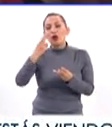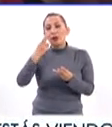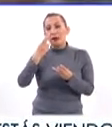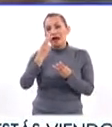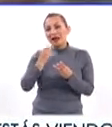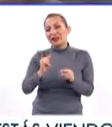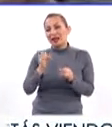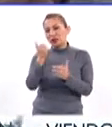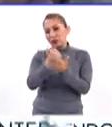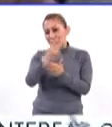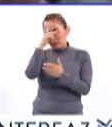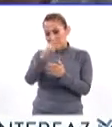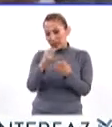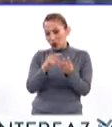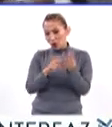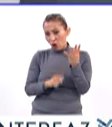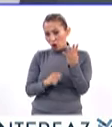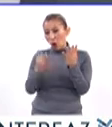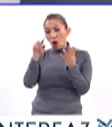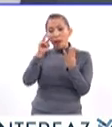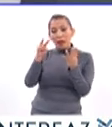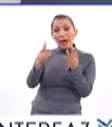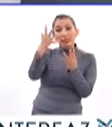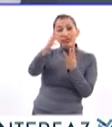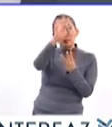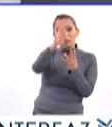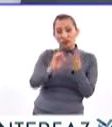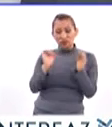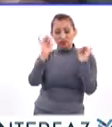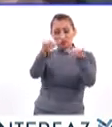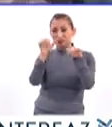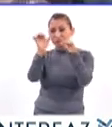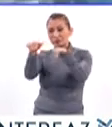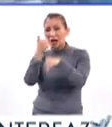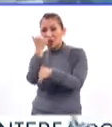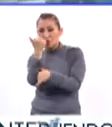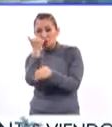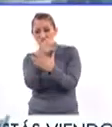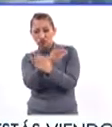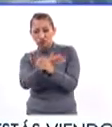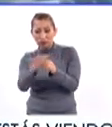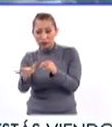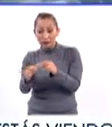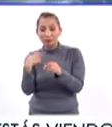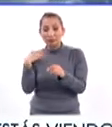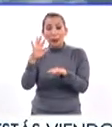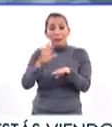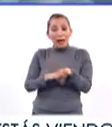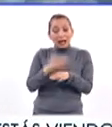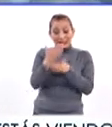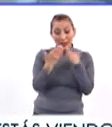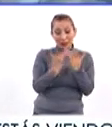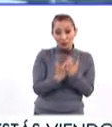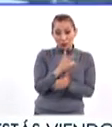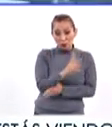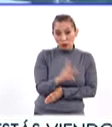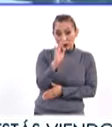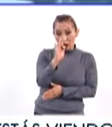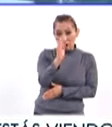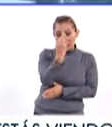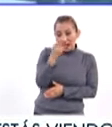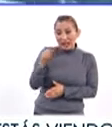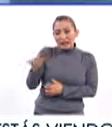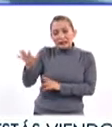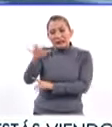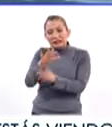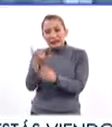Universidad Autónoma de la Ciudad de México registran el 10% de la matrícula. La concentración de los servicios públicos federales y